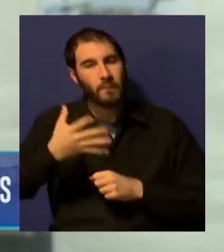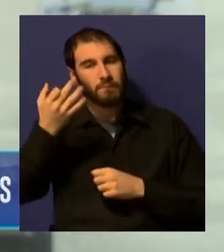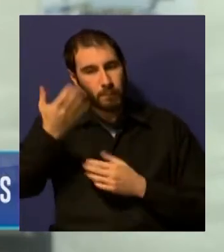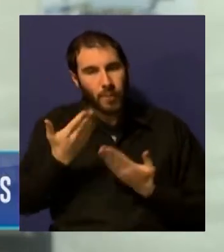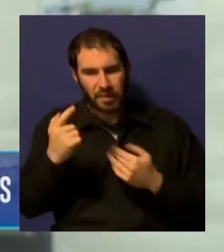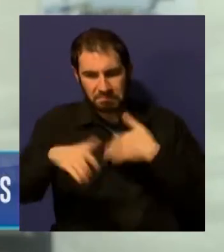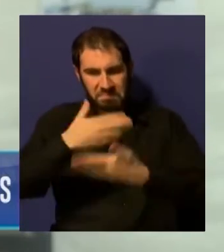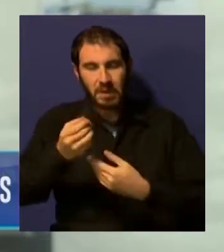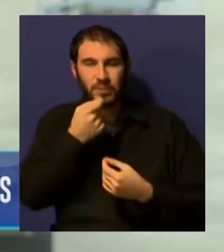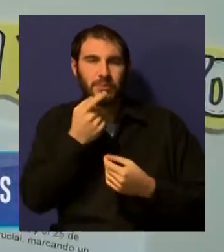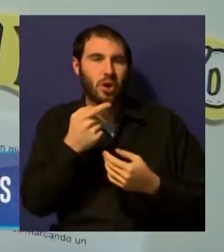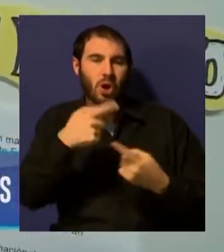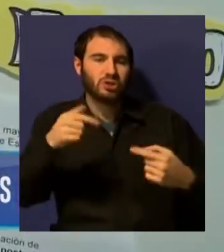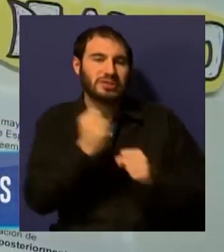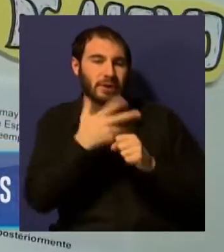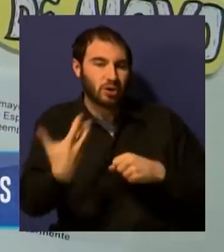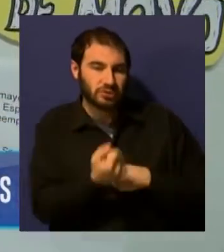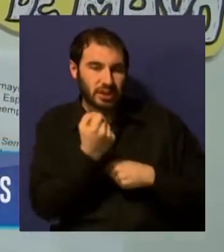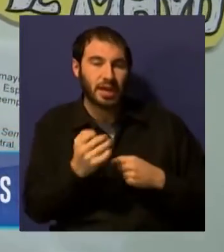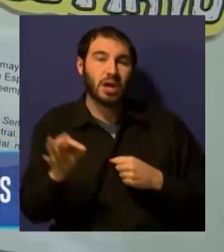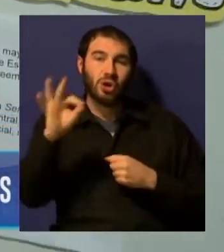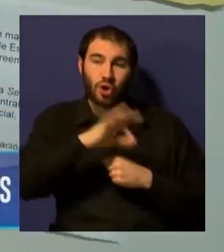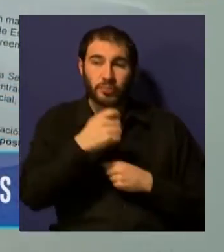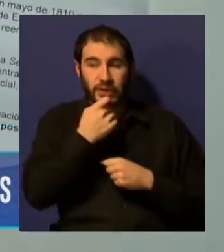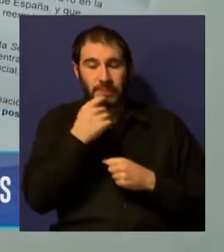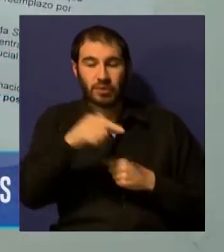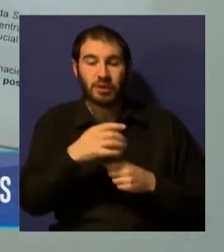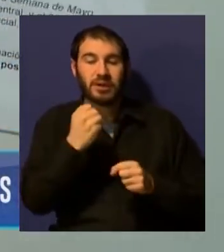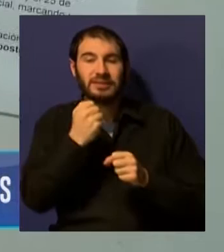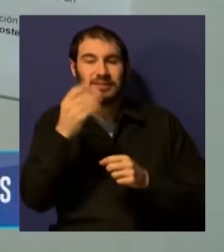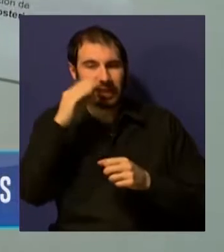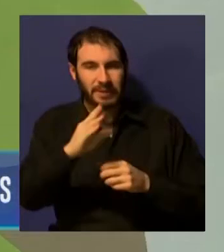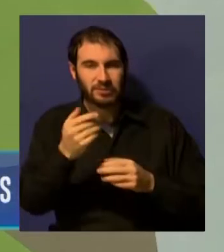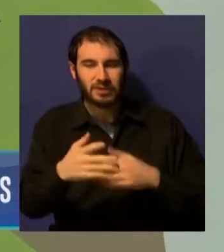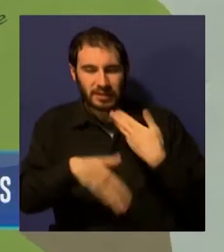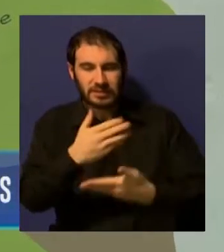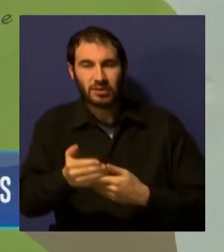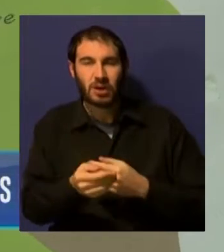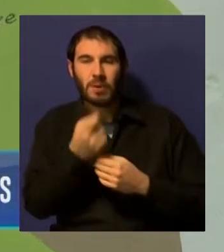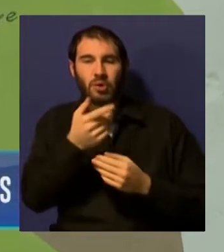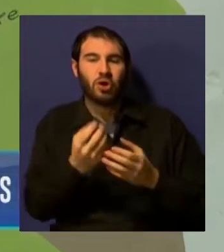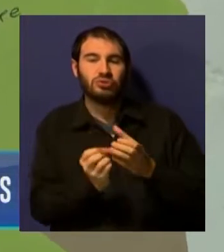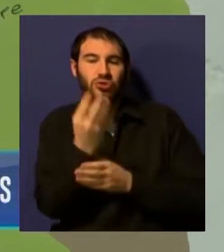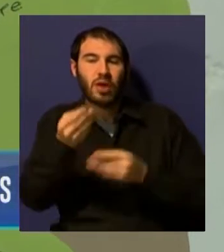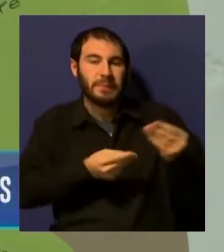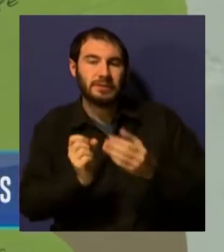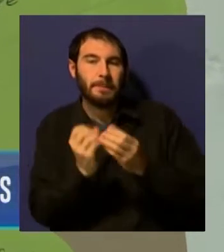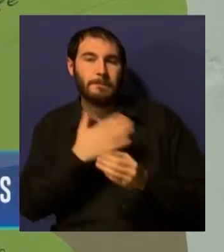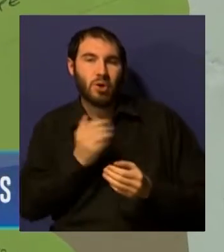puedan desarrollar, ya sea por conseguir un trabajo o porque puedan tener la capacidad para desarrollar un emprendimiento